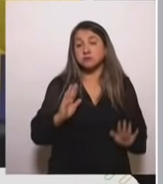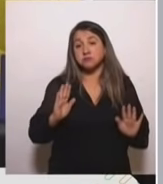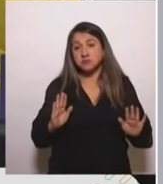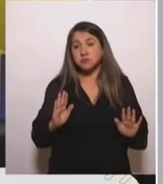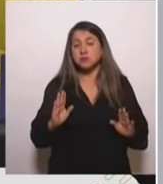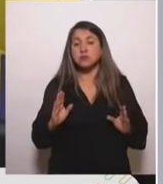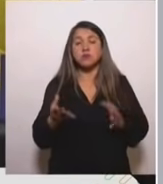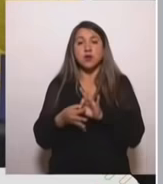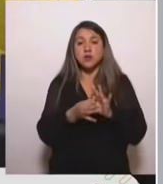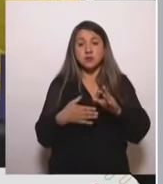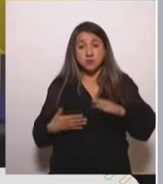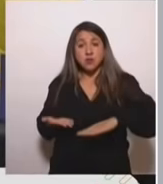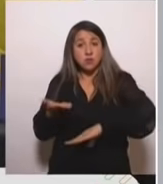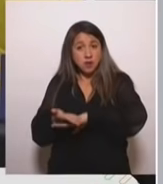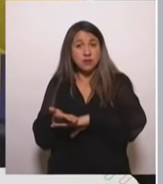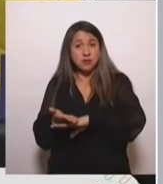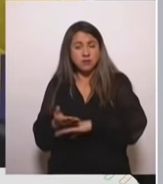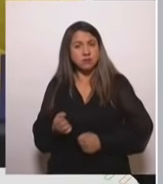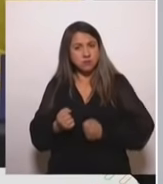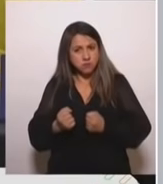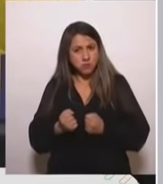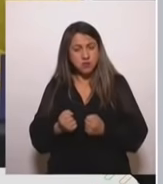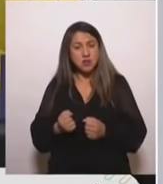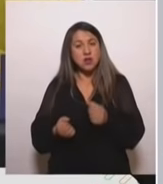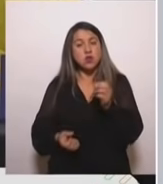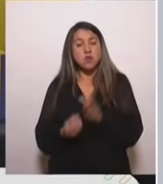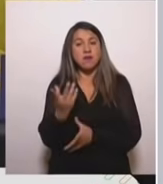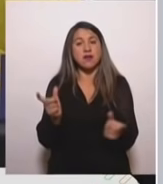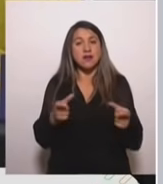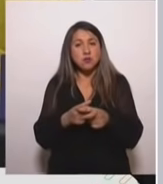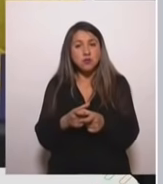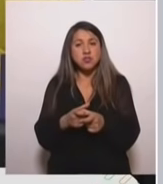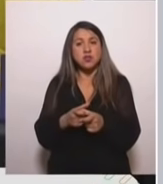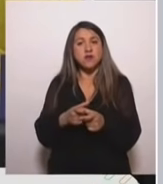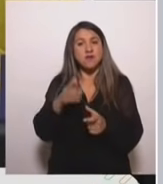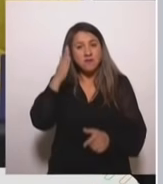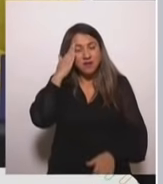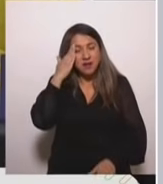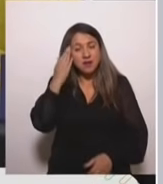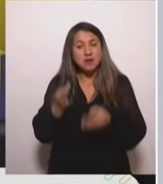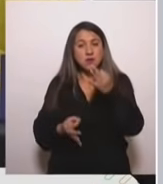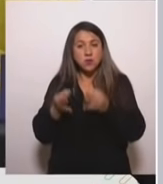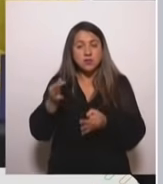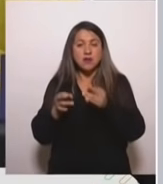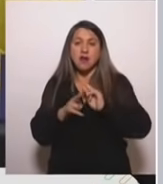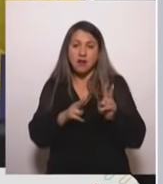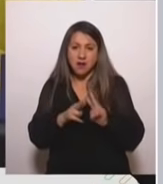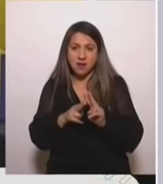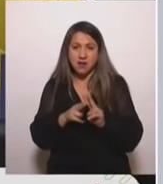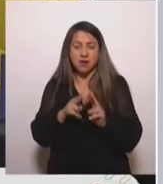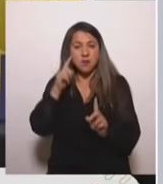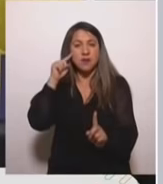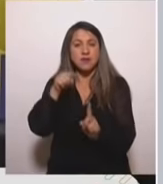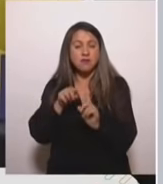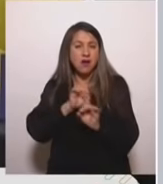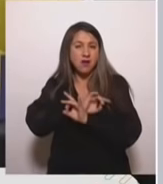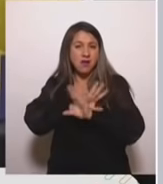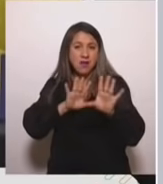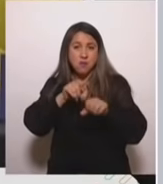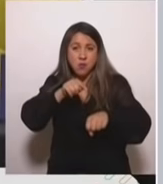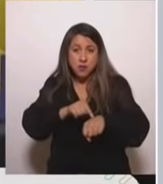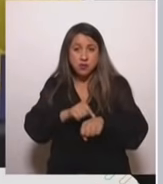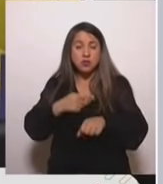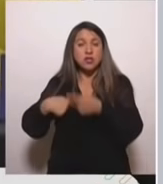que amerita, en mi concepto, una revisión del sistema procesal penal que por lo demás empezó a regir en el año